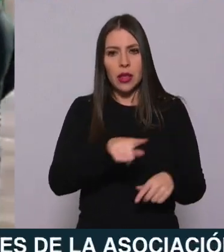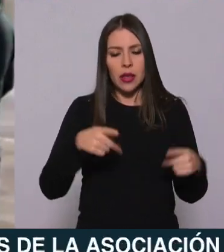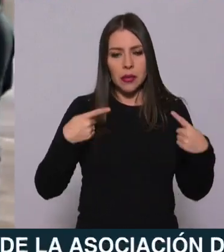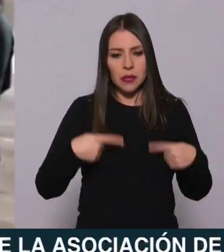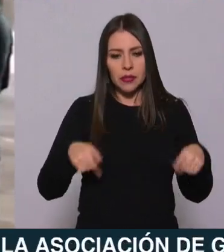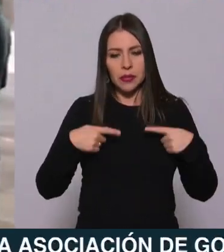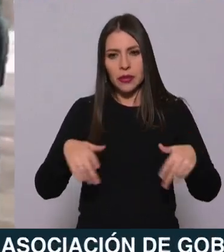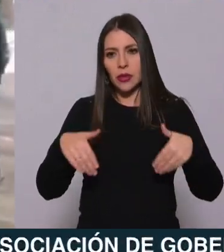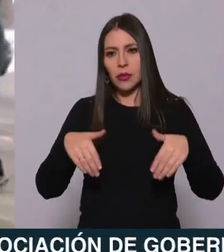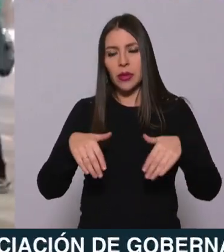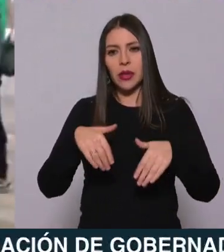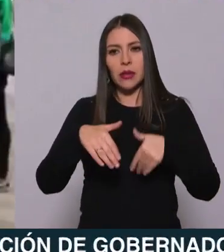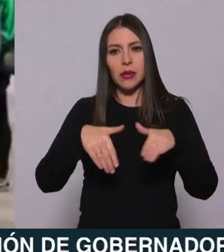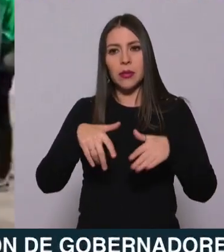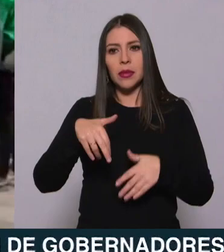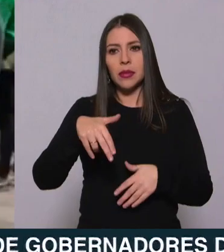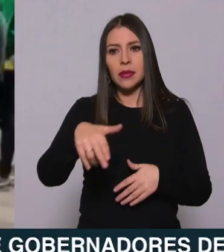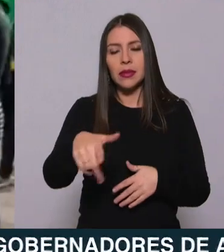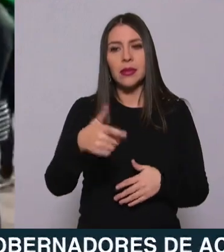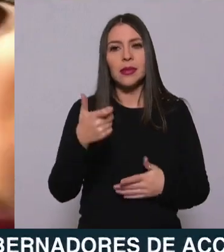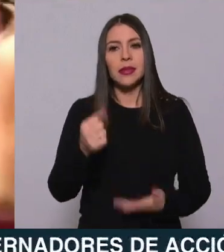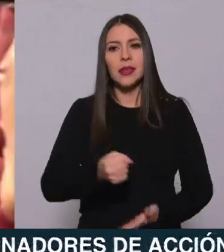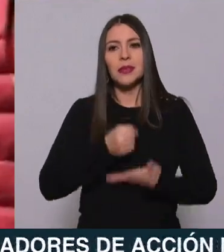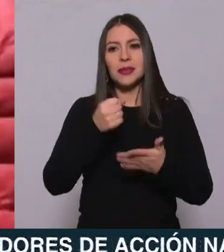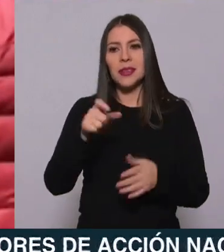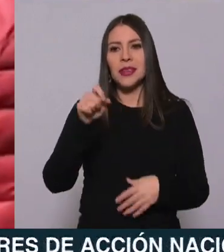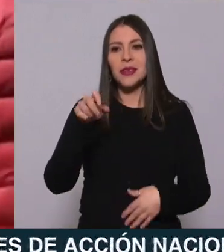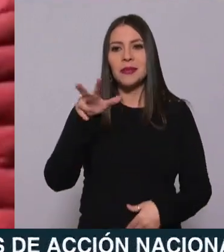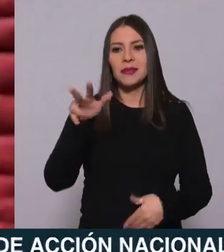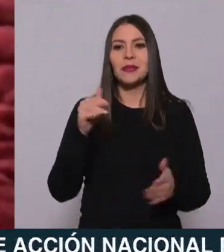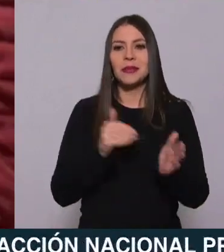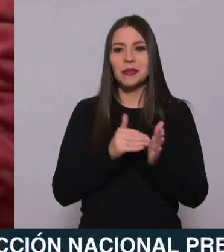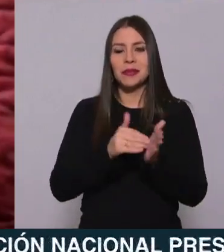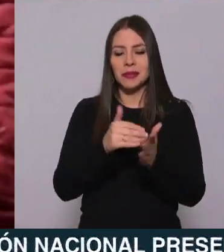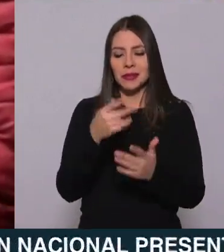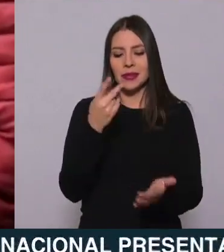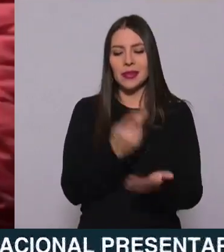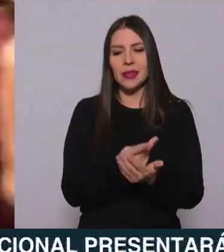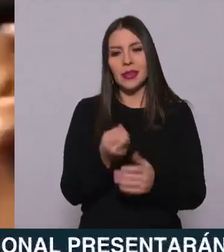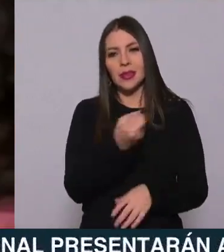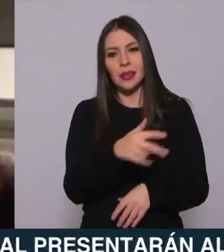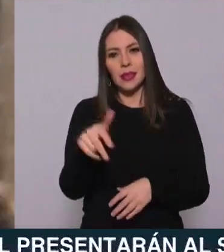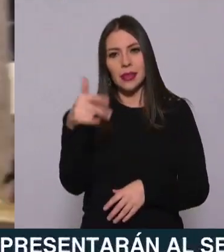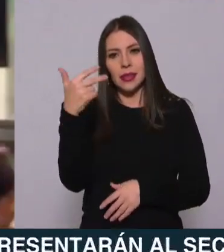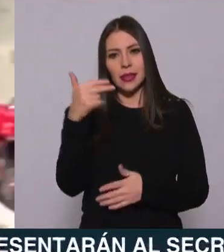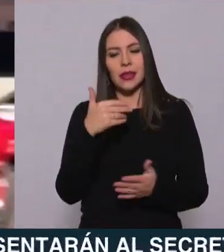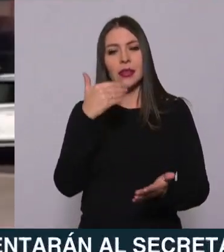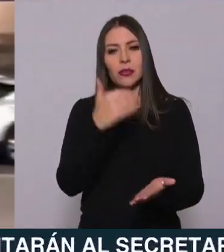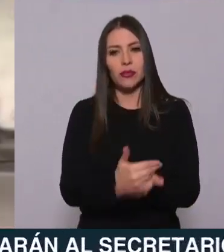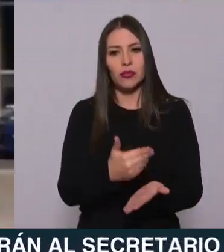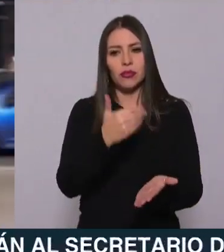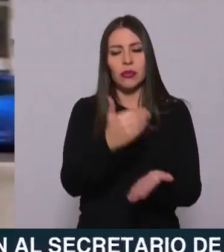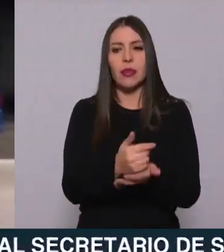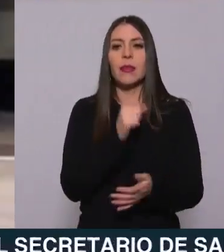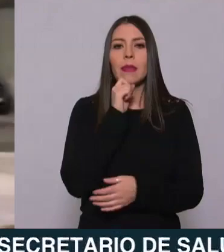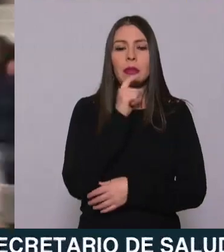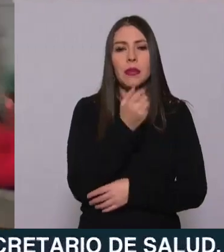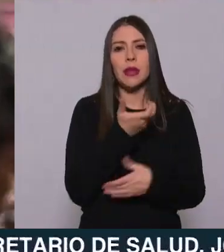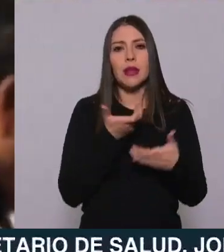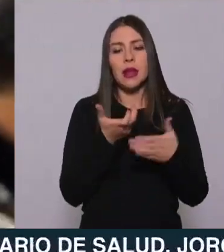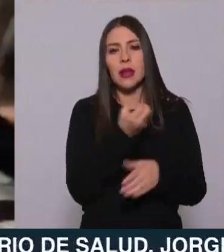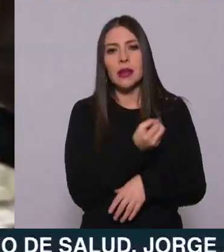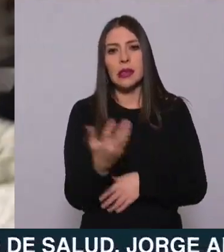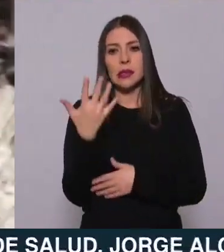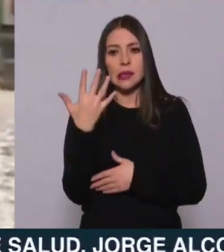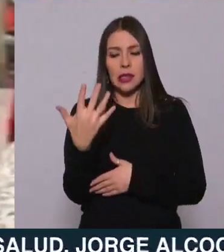Déjame decirte que se hizo una inversión de 28 millones de pesos en 13 estaciones y en 5 calles. Estas calles